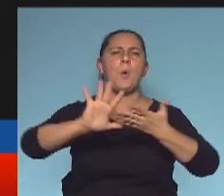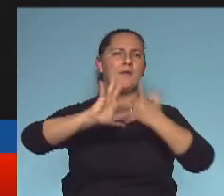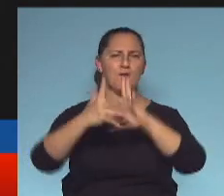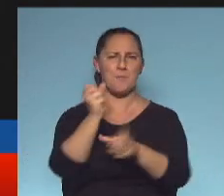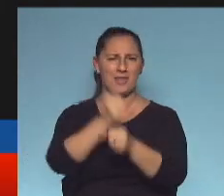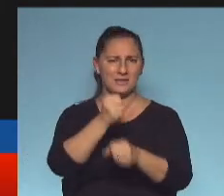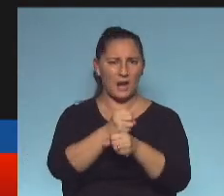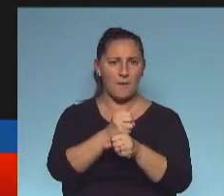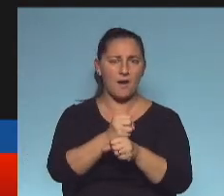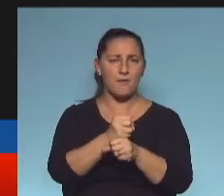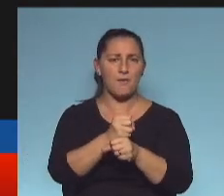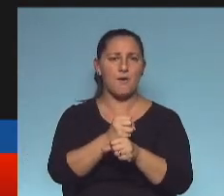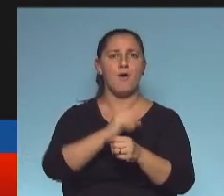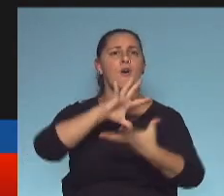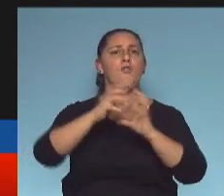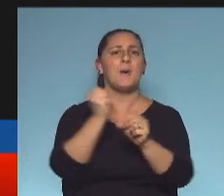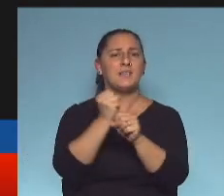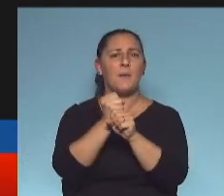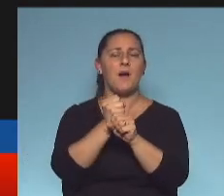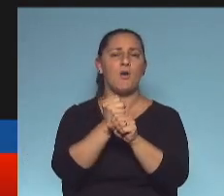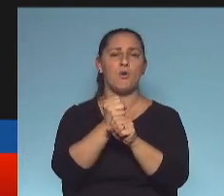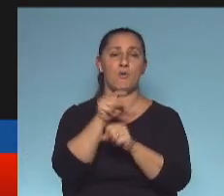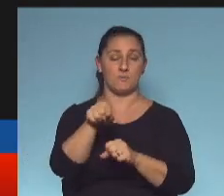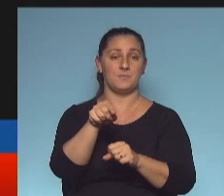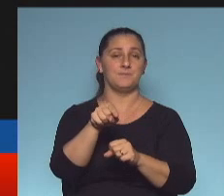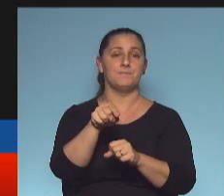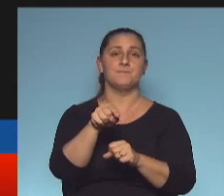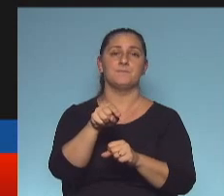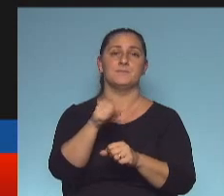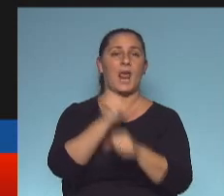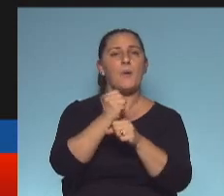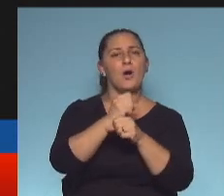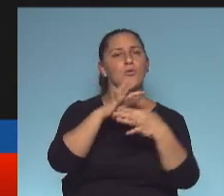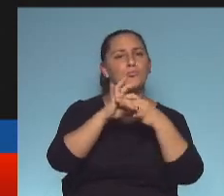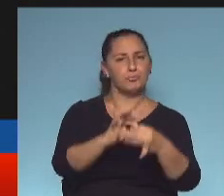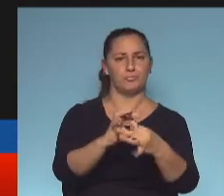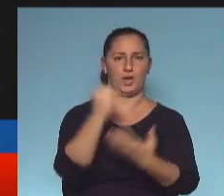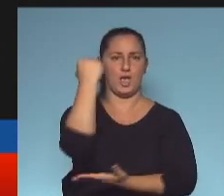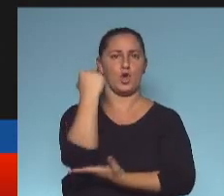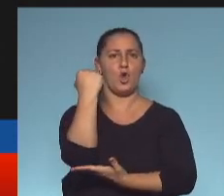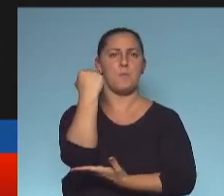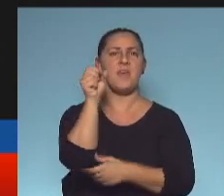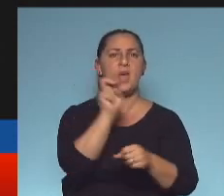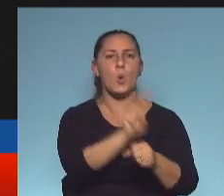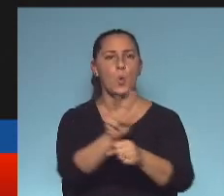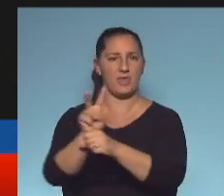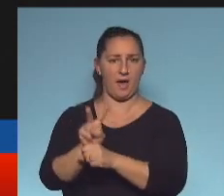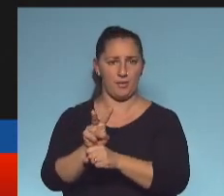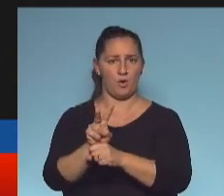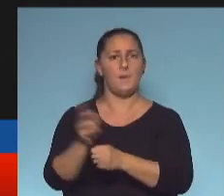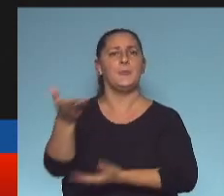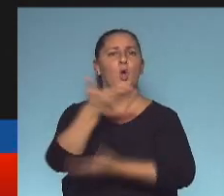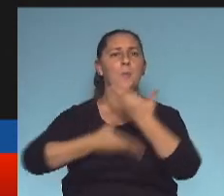trabajo, entre los cuales están todos los trabajos vinculados a la economía del cuidado, que compartimos con